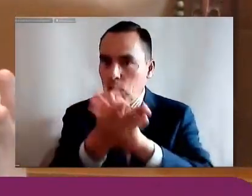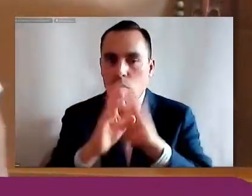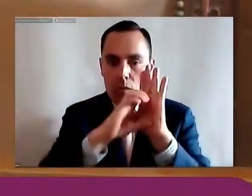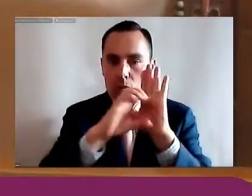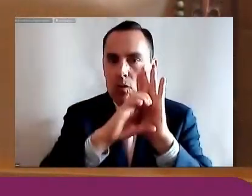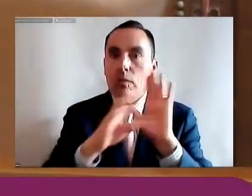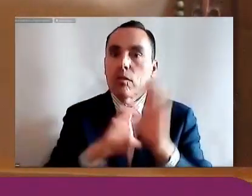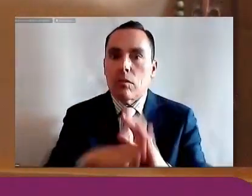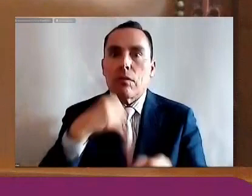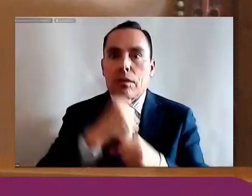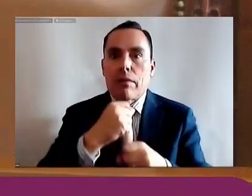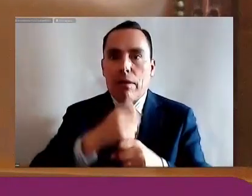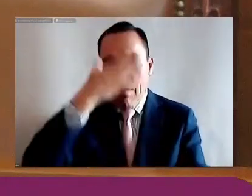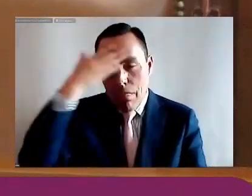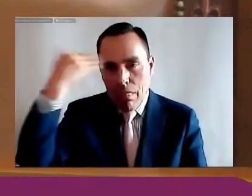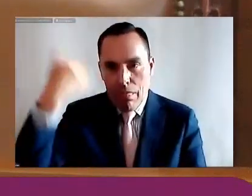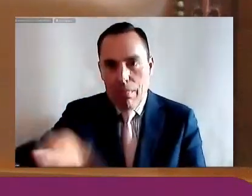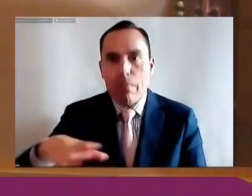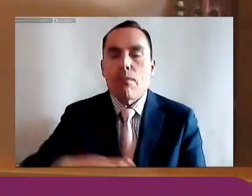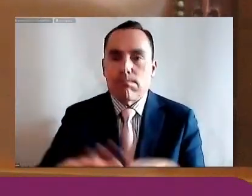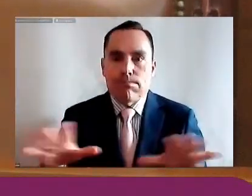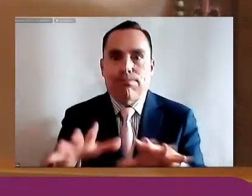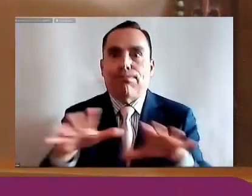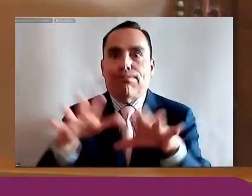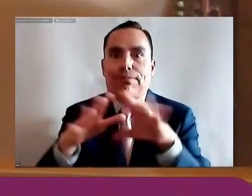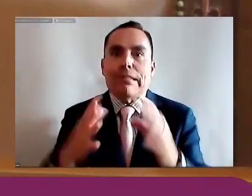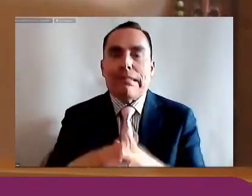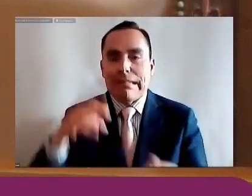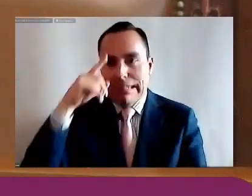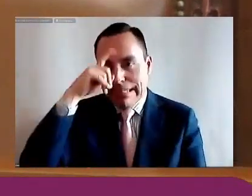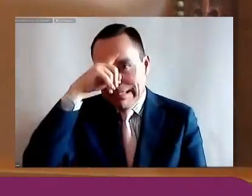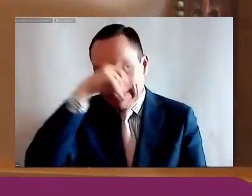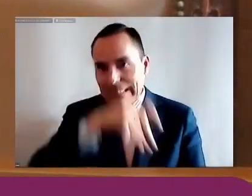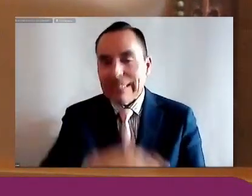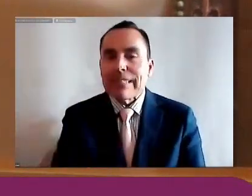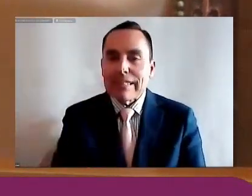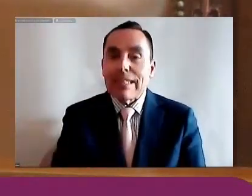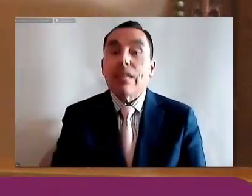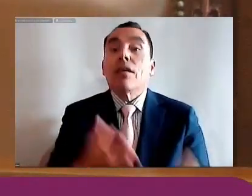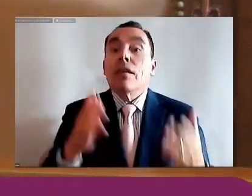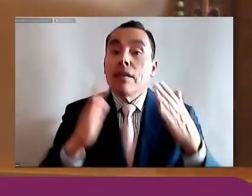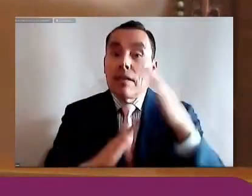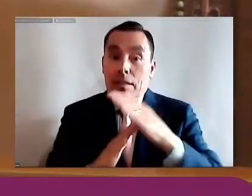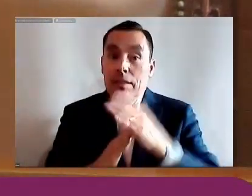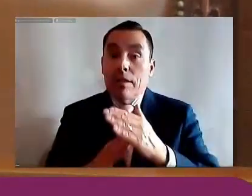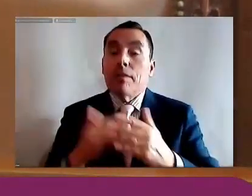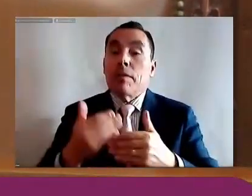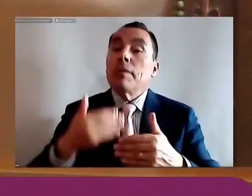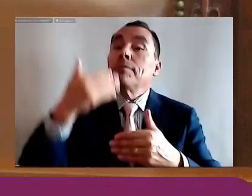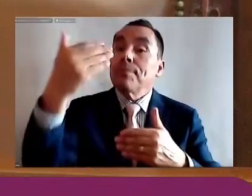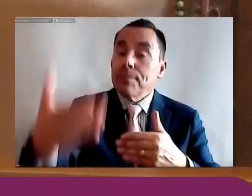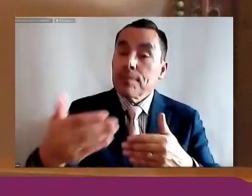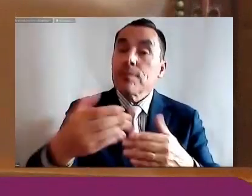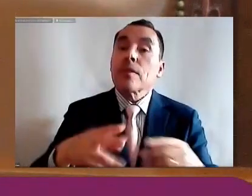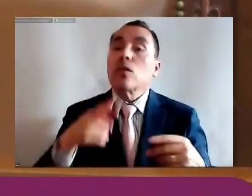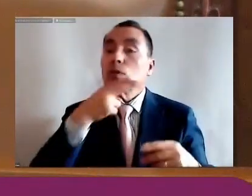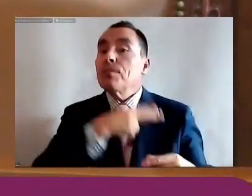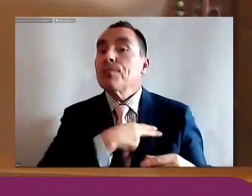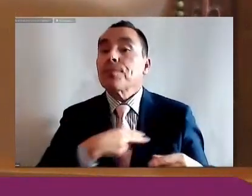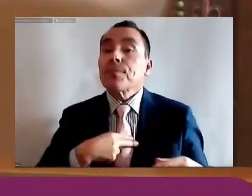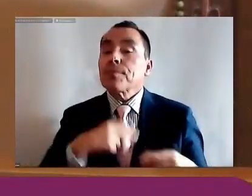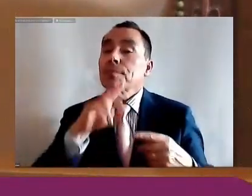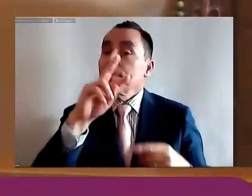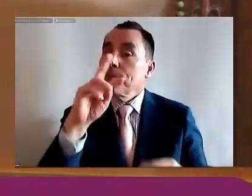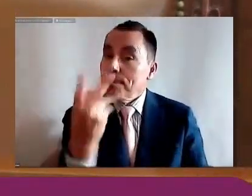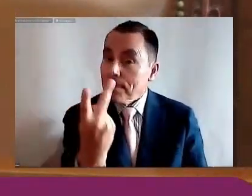bastante titánica y un poco difícil. Pero más allá del cambio de nombre, quizás donde no